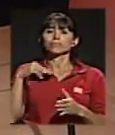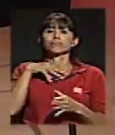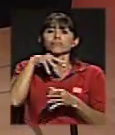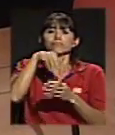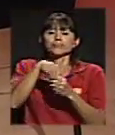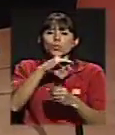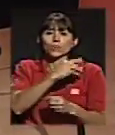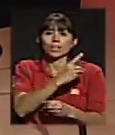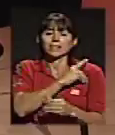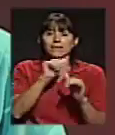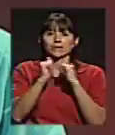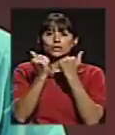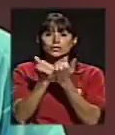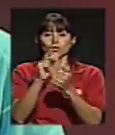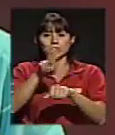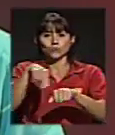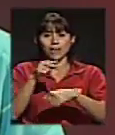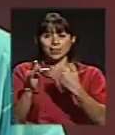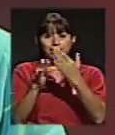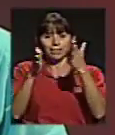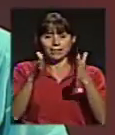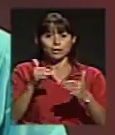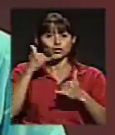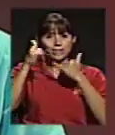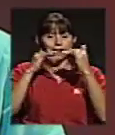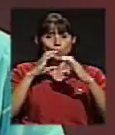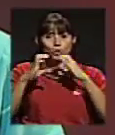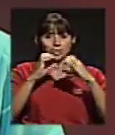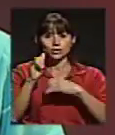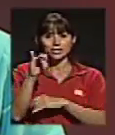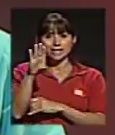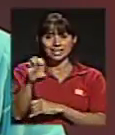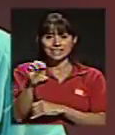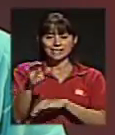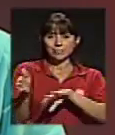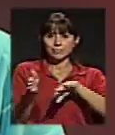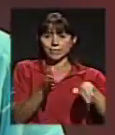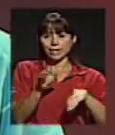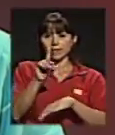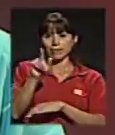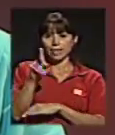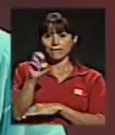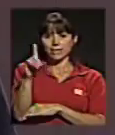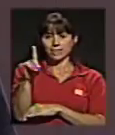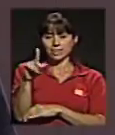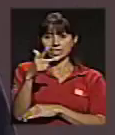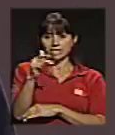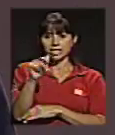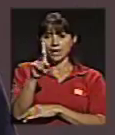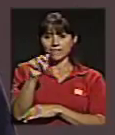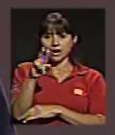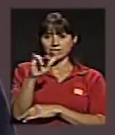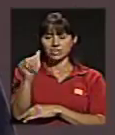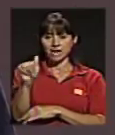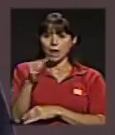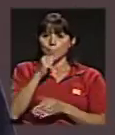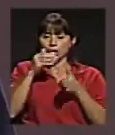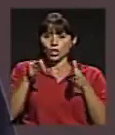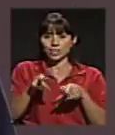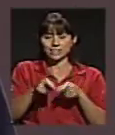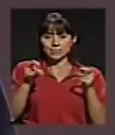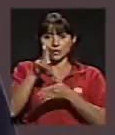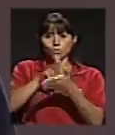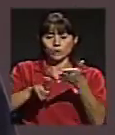de la Asociación Nacional de Técnicos en Telecomunicaciones del ICE, y David Chavarría, periodista del semanario